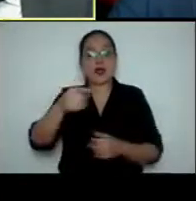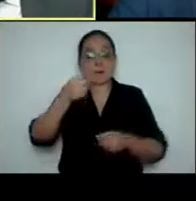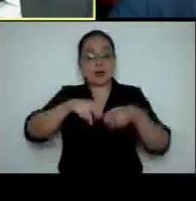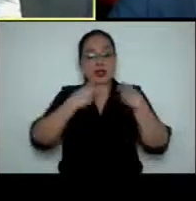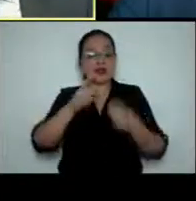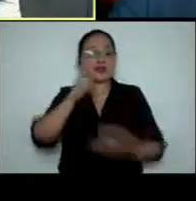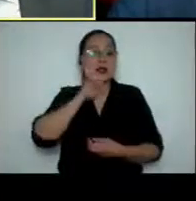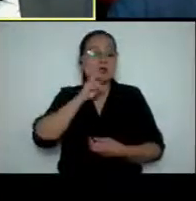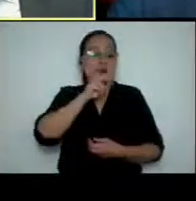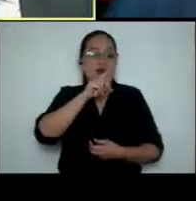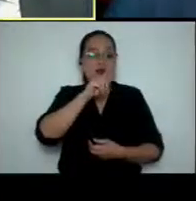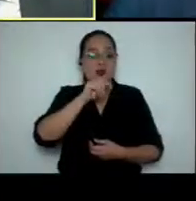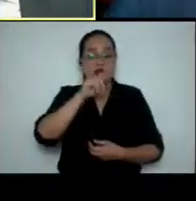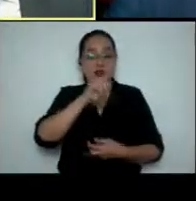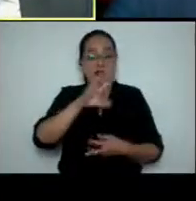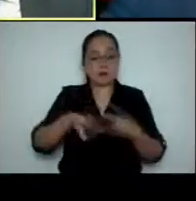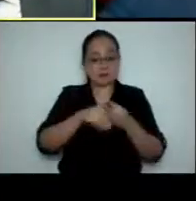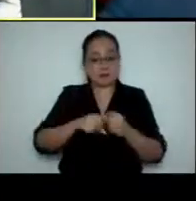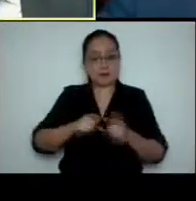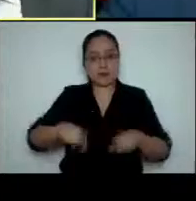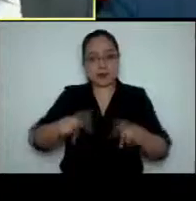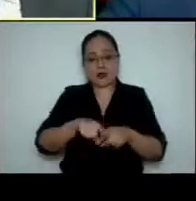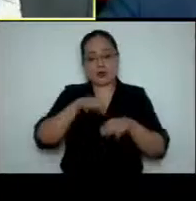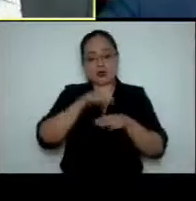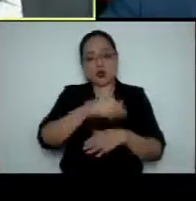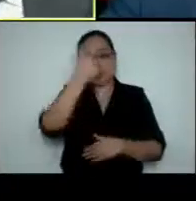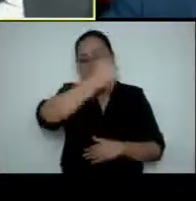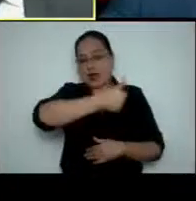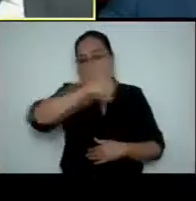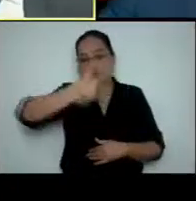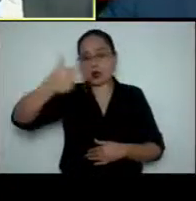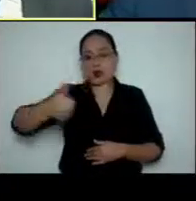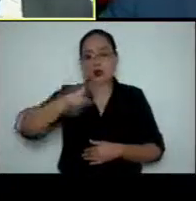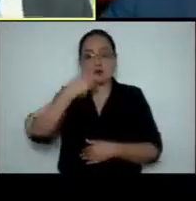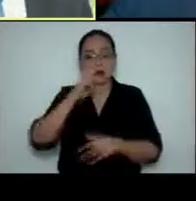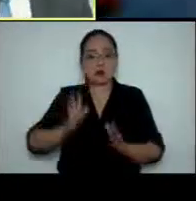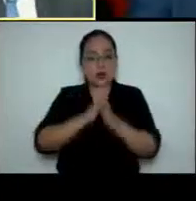Villafuerte, todo ello a partir de sus respectivas intervenciones.